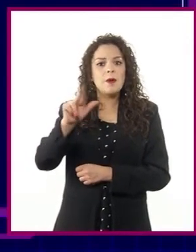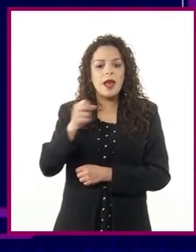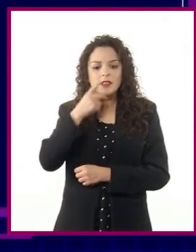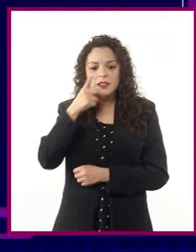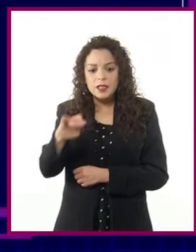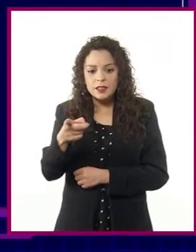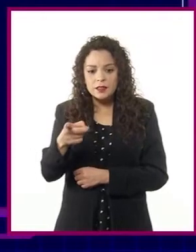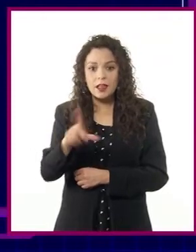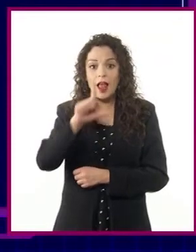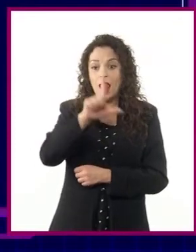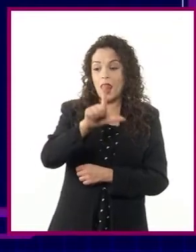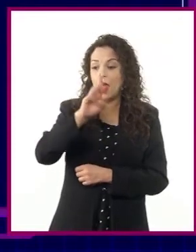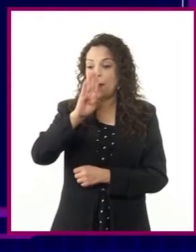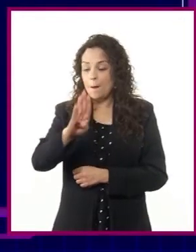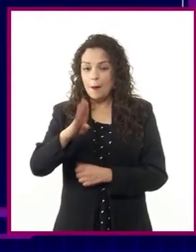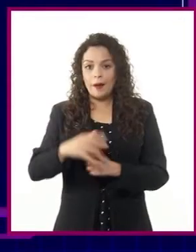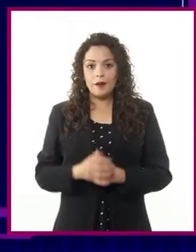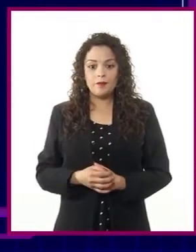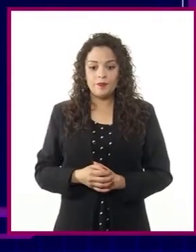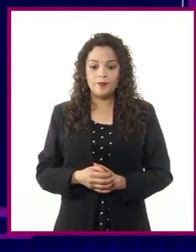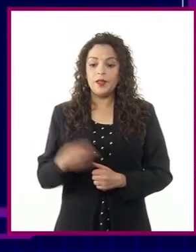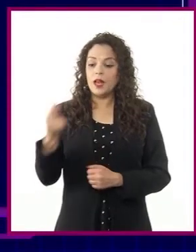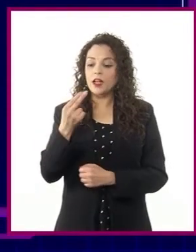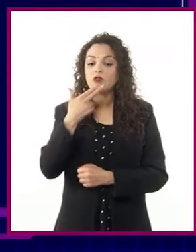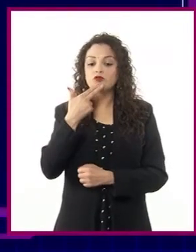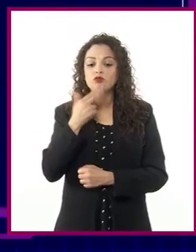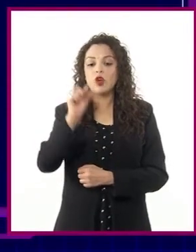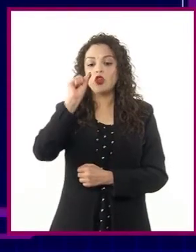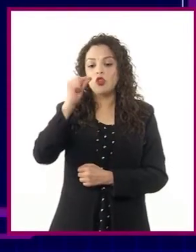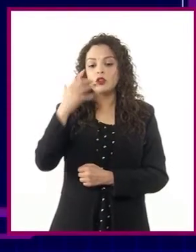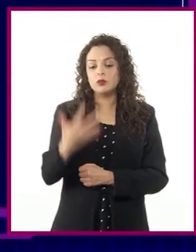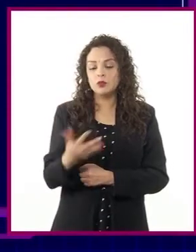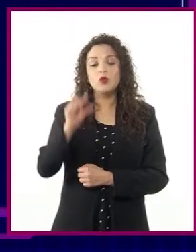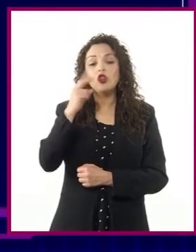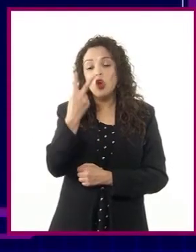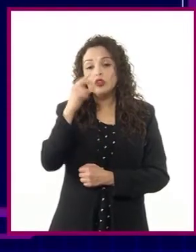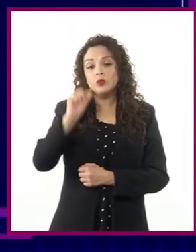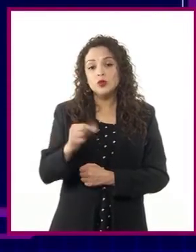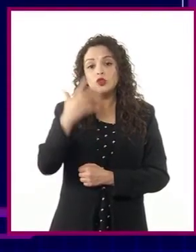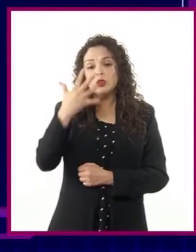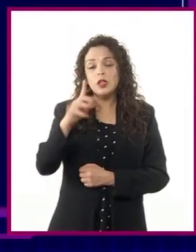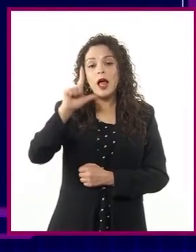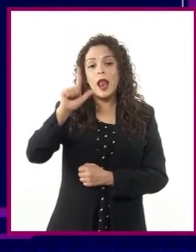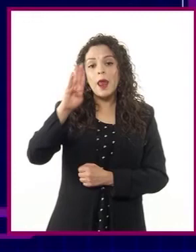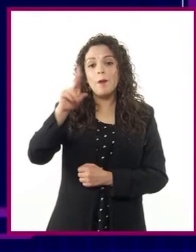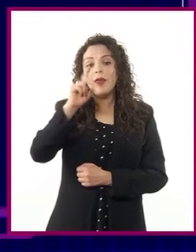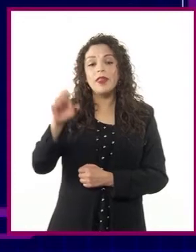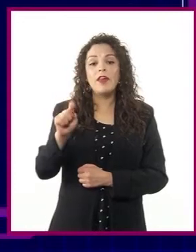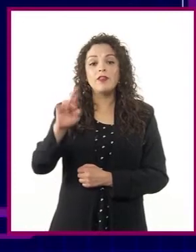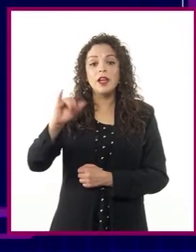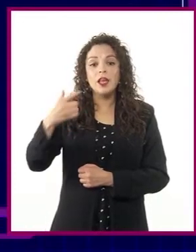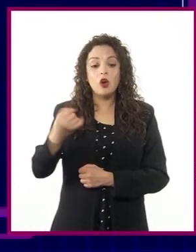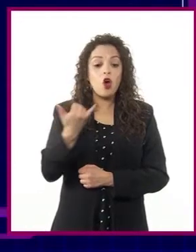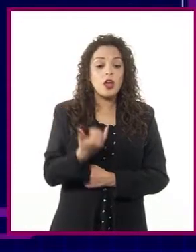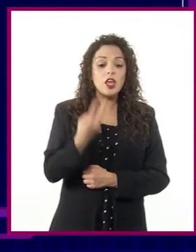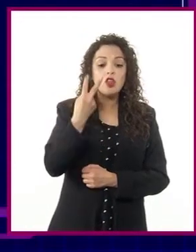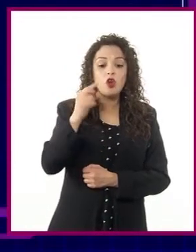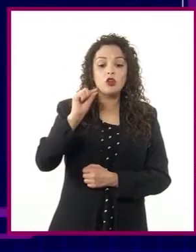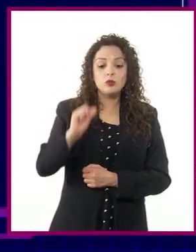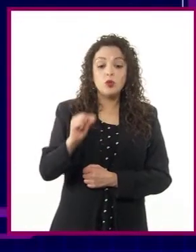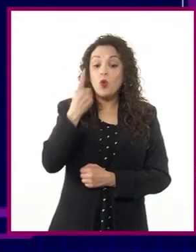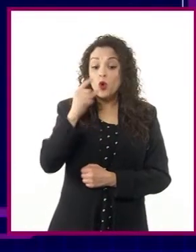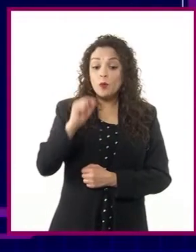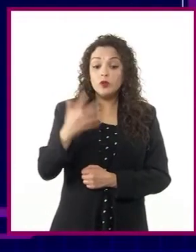que usara, entre otros ingredientes, 2.5 libras de harina de trigo y 1.5 libras de azúcar. Para hacer